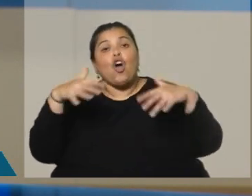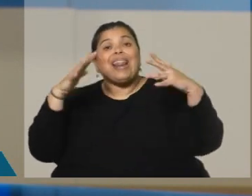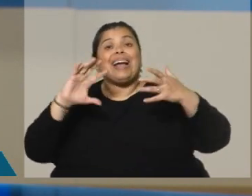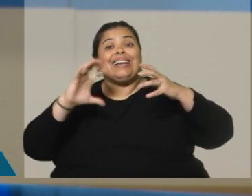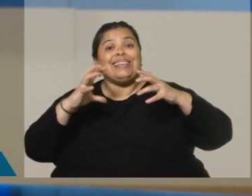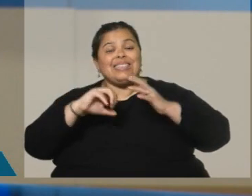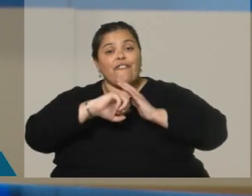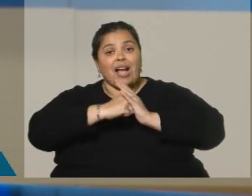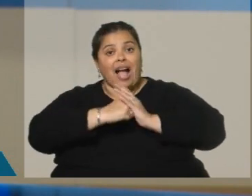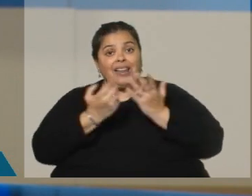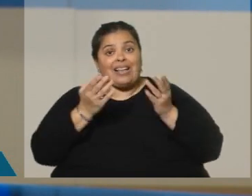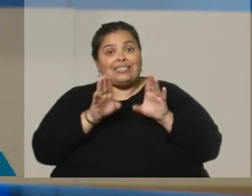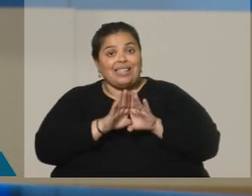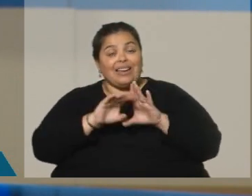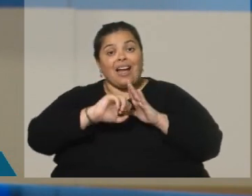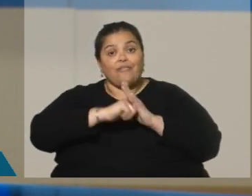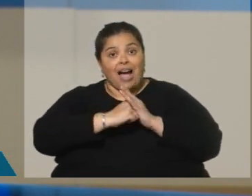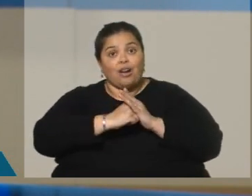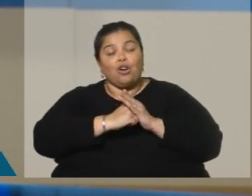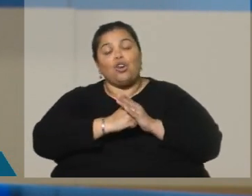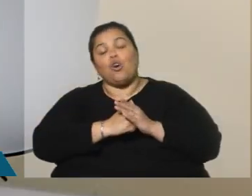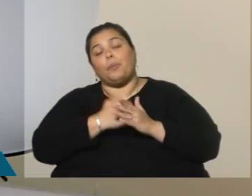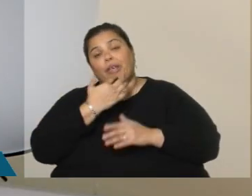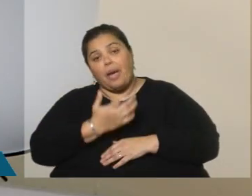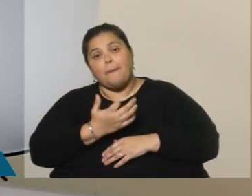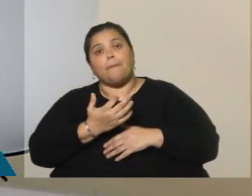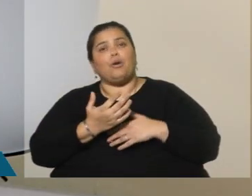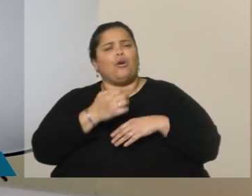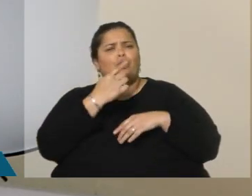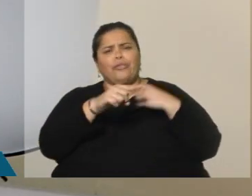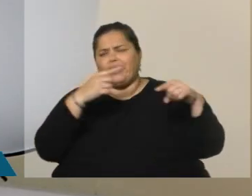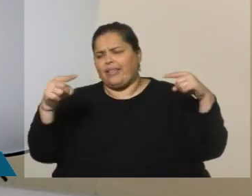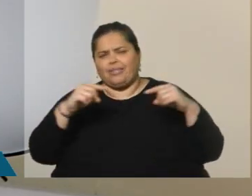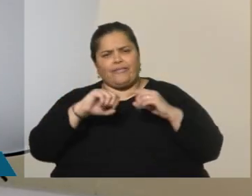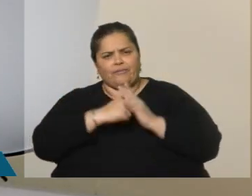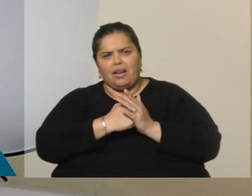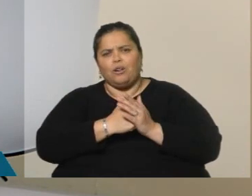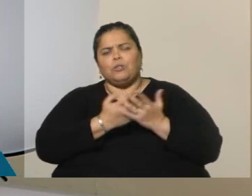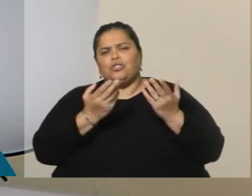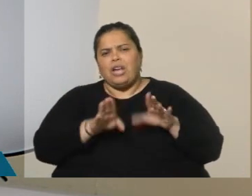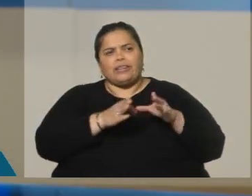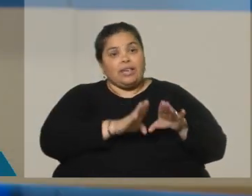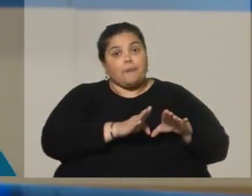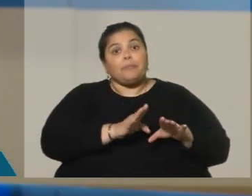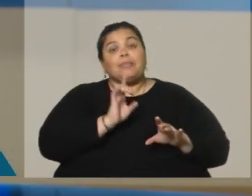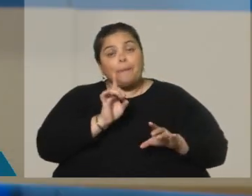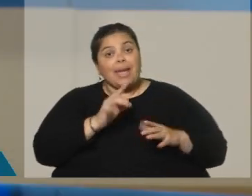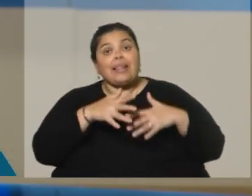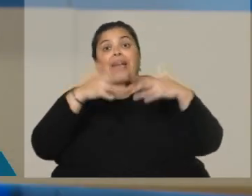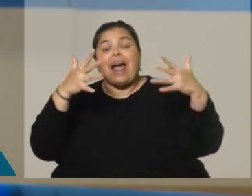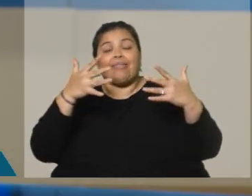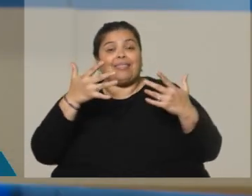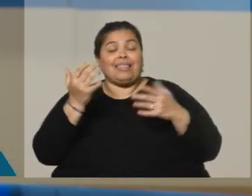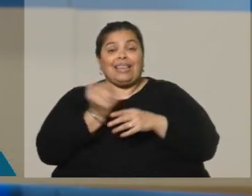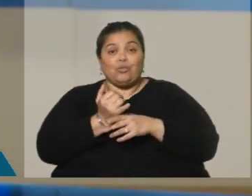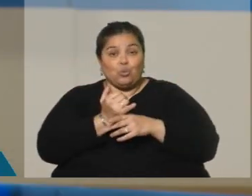cierre de bancos el banco del famoso crack del banco transatlántico con los peruanos grandes problemas en la industria y negociados